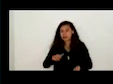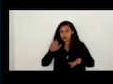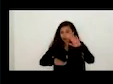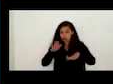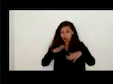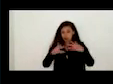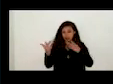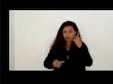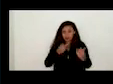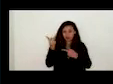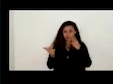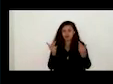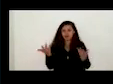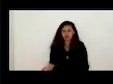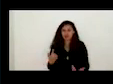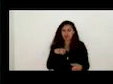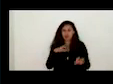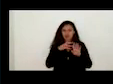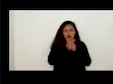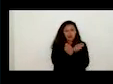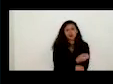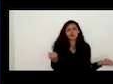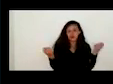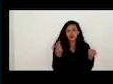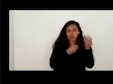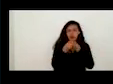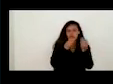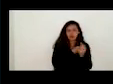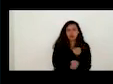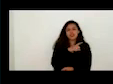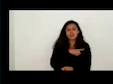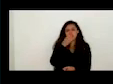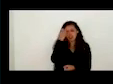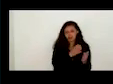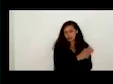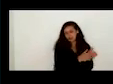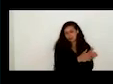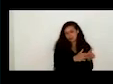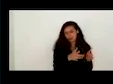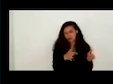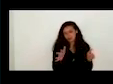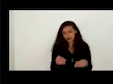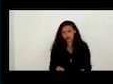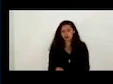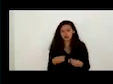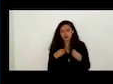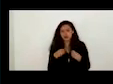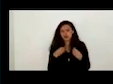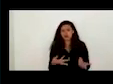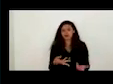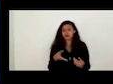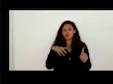preguntan cómo es que los niños van teniendo una alimentación saludable a lo largo de la vida. Eso se logra cuando